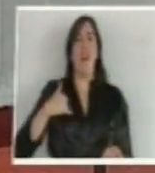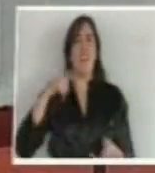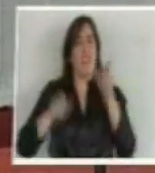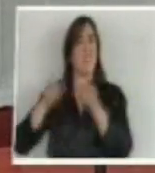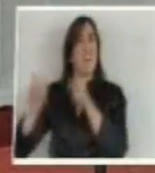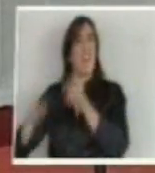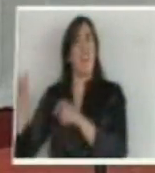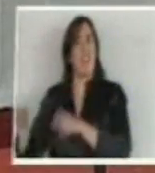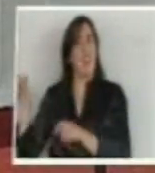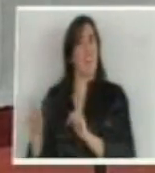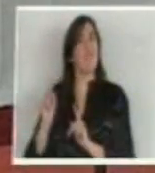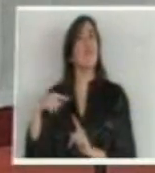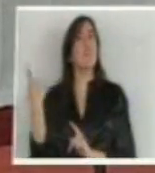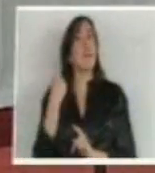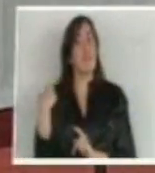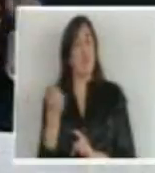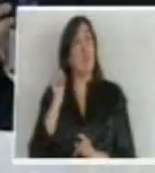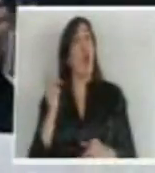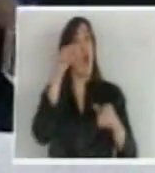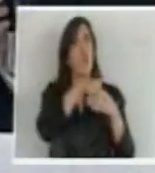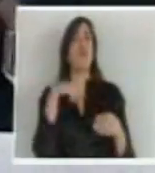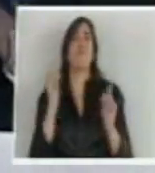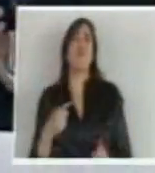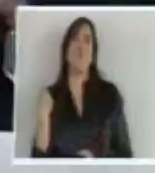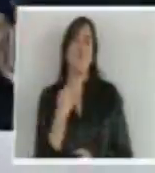en cada una de esas elecciones.